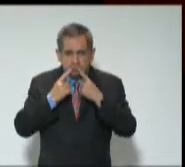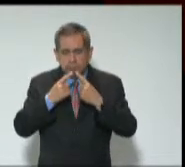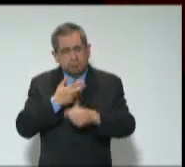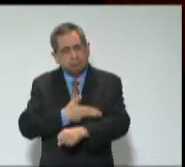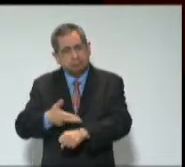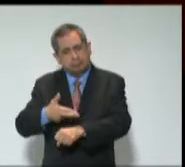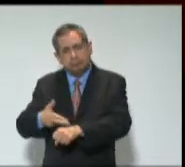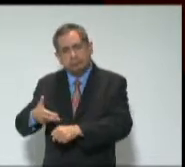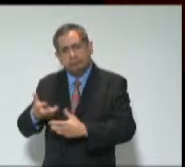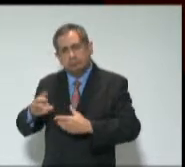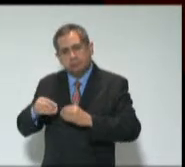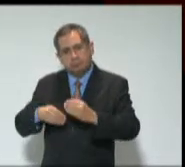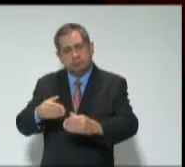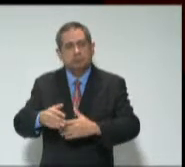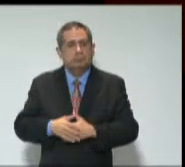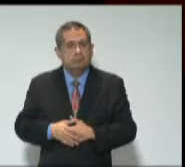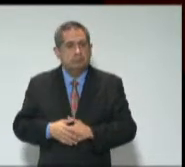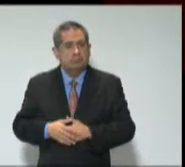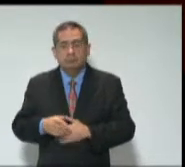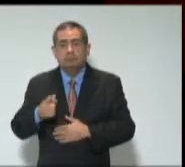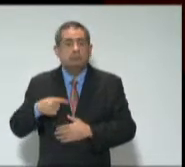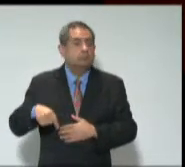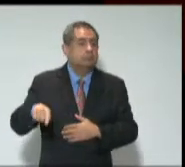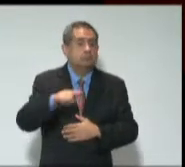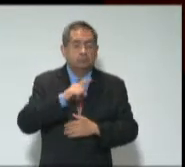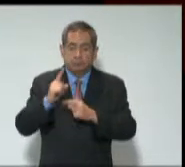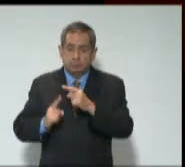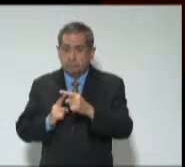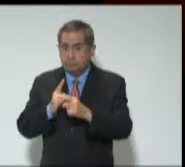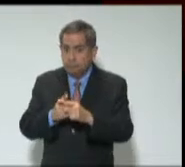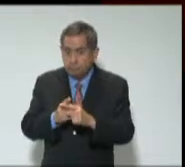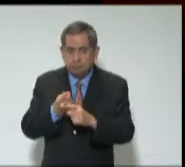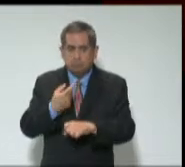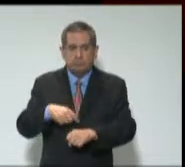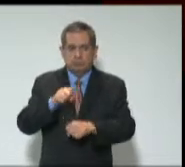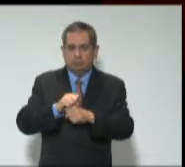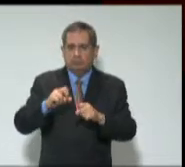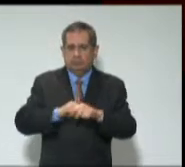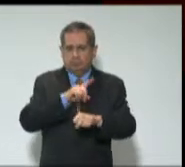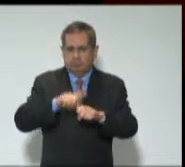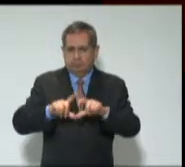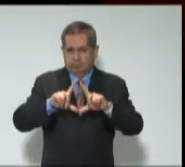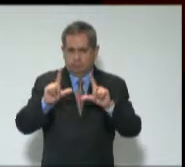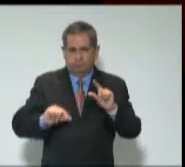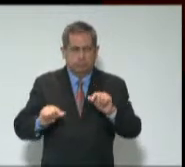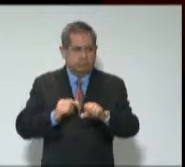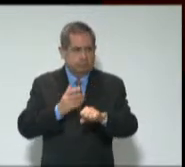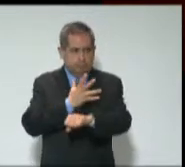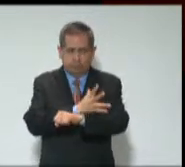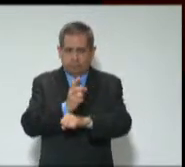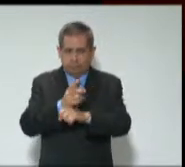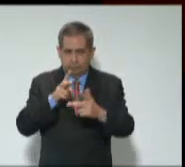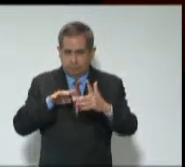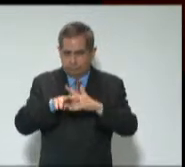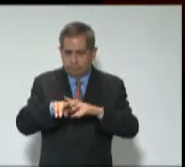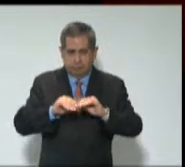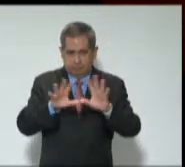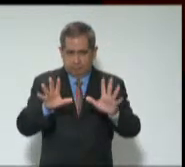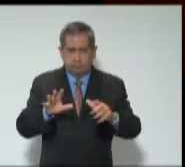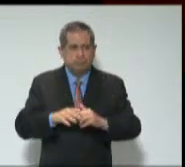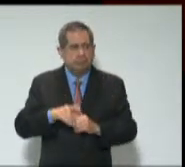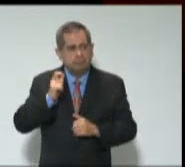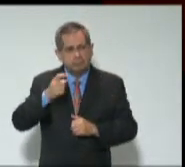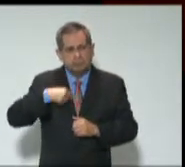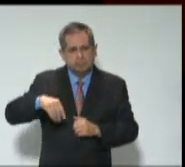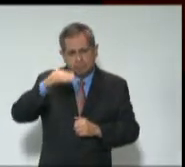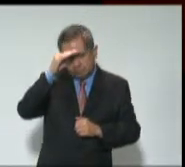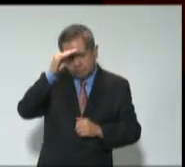implementado a todas estas se suma la semana de transparencia que este año habrán de dedicar a la reflexión de un tema